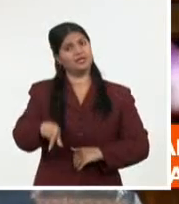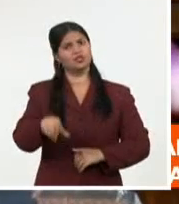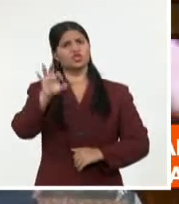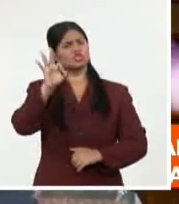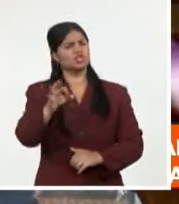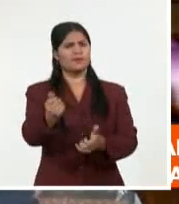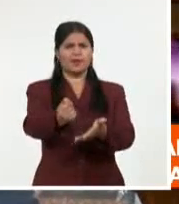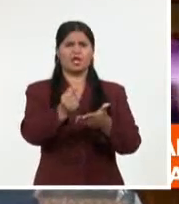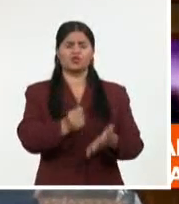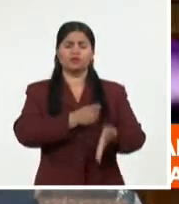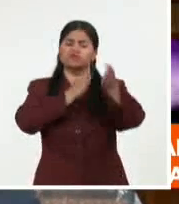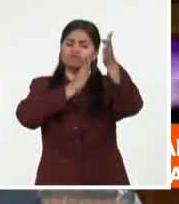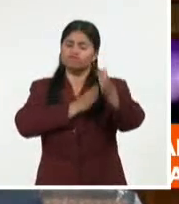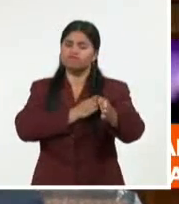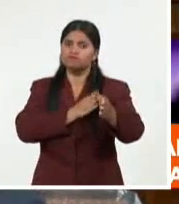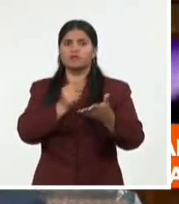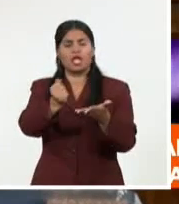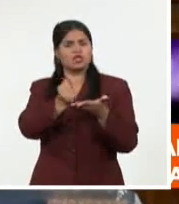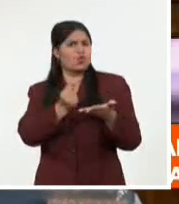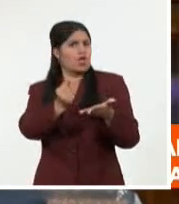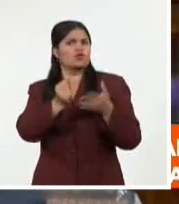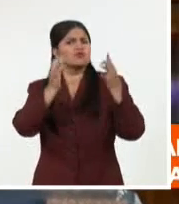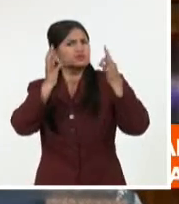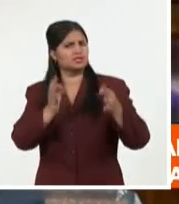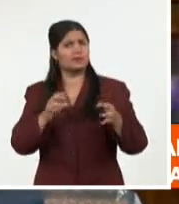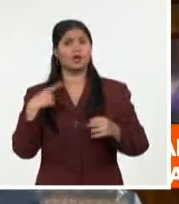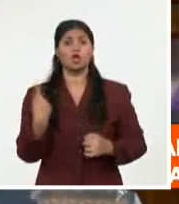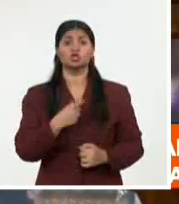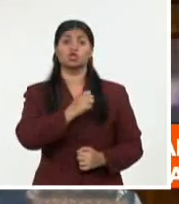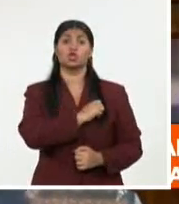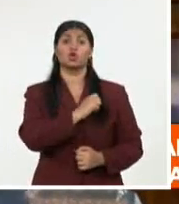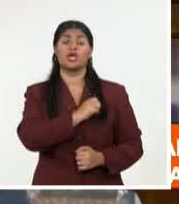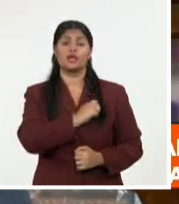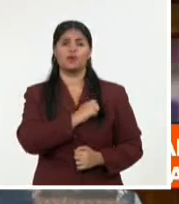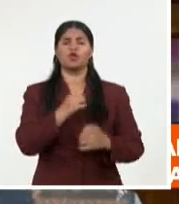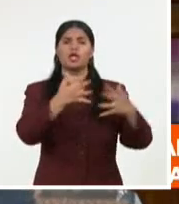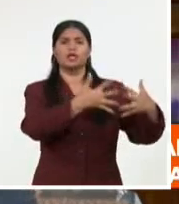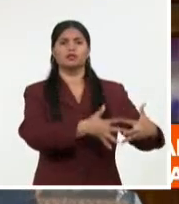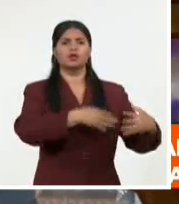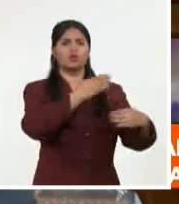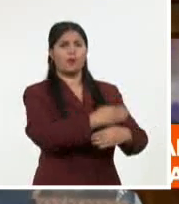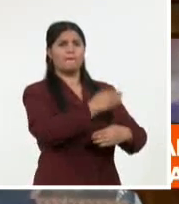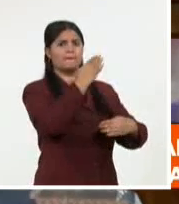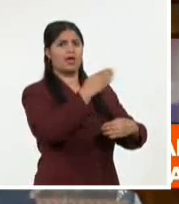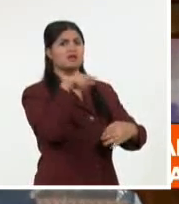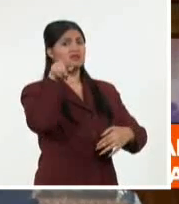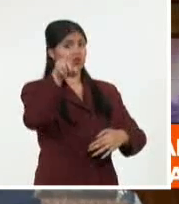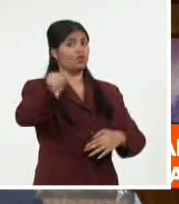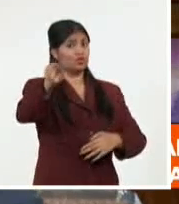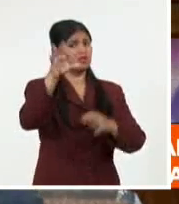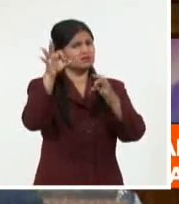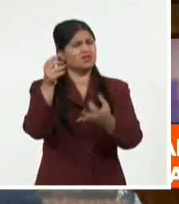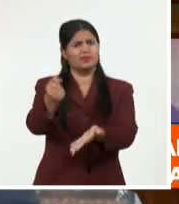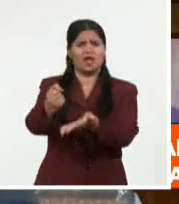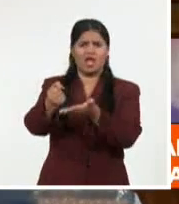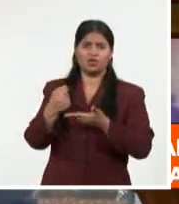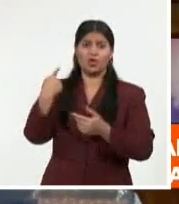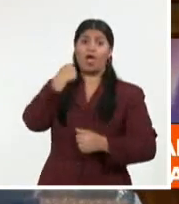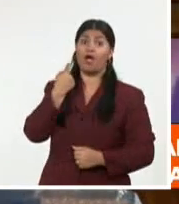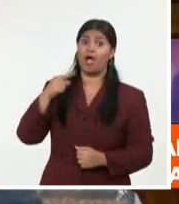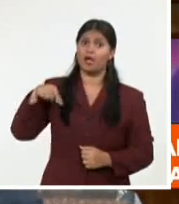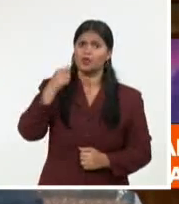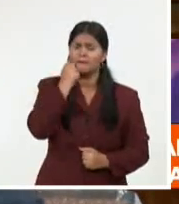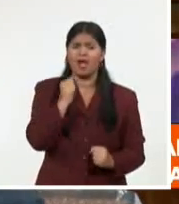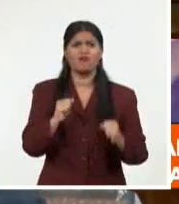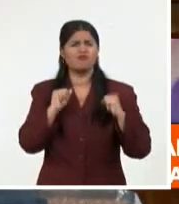apoyo firme y activo al reclamo cubano para que se ponga fin al bloqueo contra nuestro país, que año tras año se